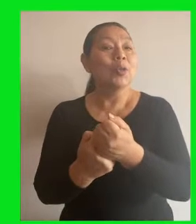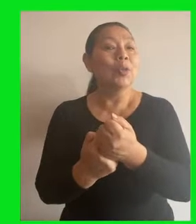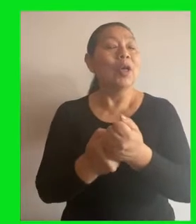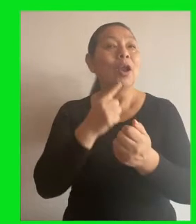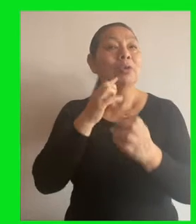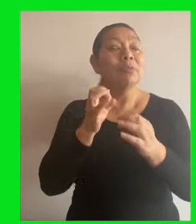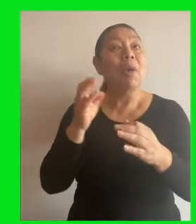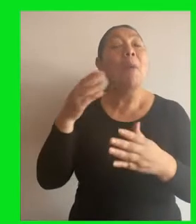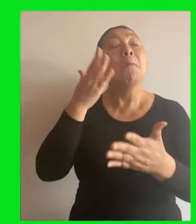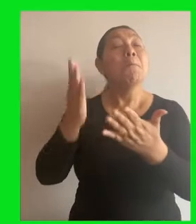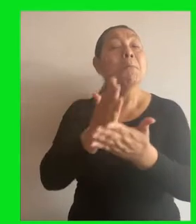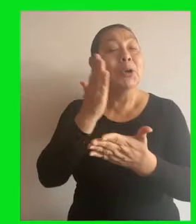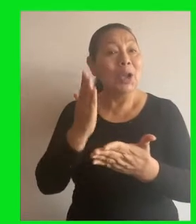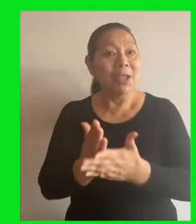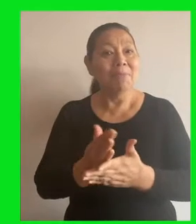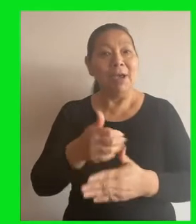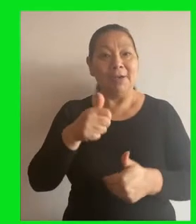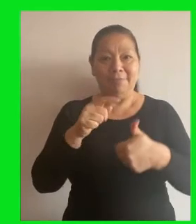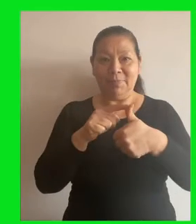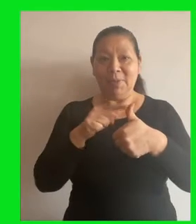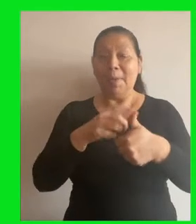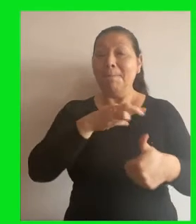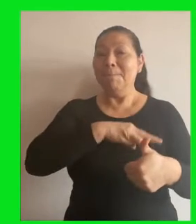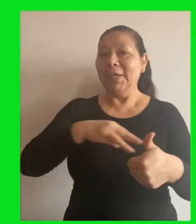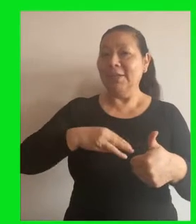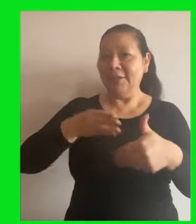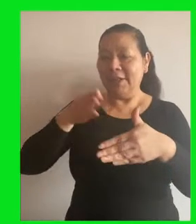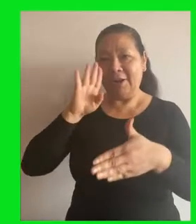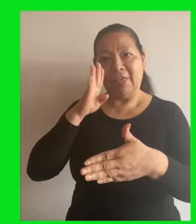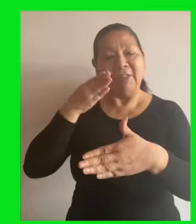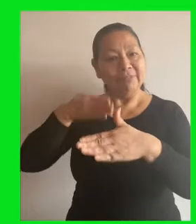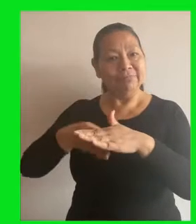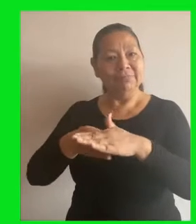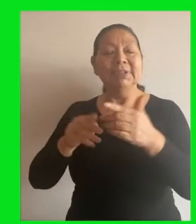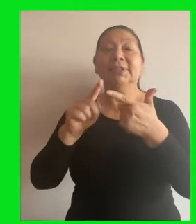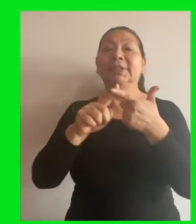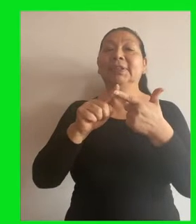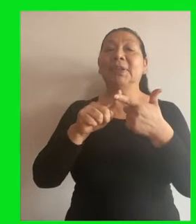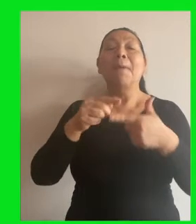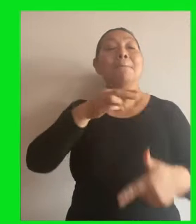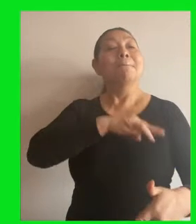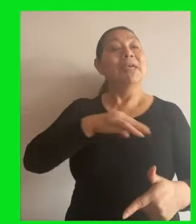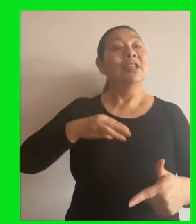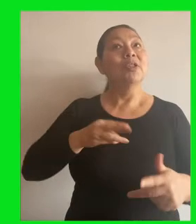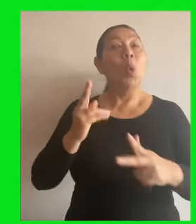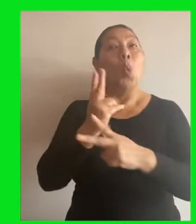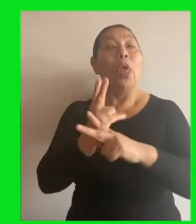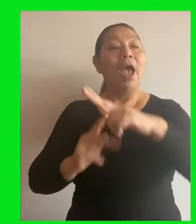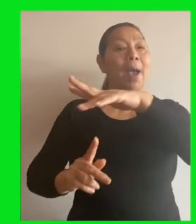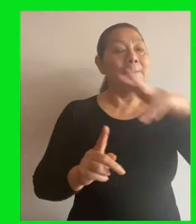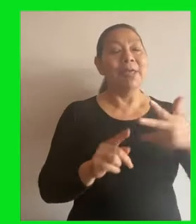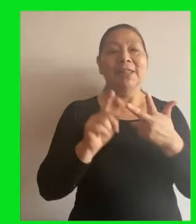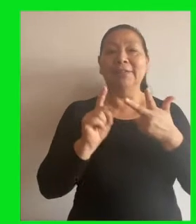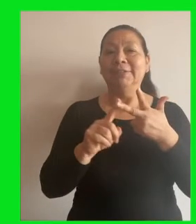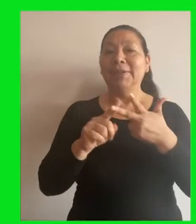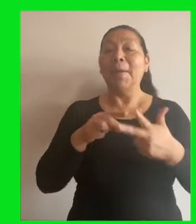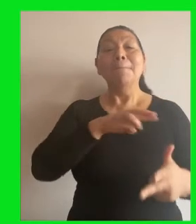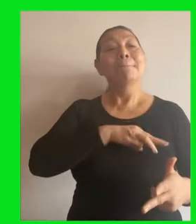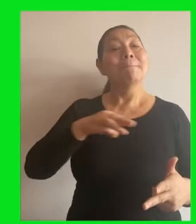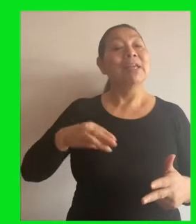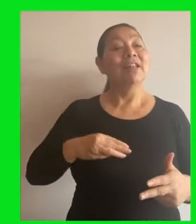y en la gestión del riesgo de desastres? A. Ministerio del Interior. B. Ministerio del Ambiente.